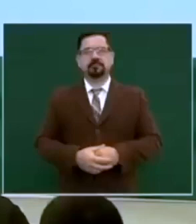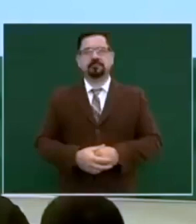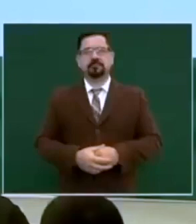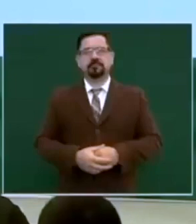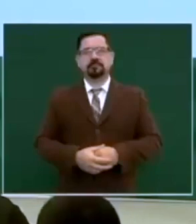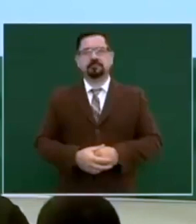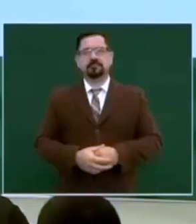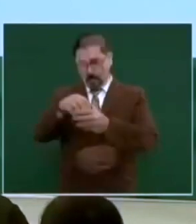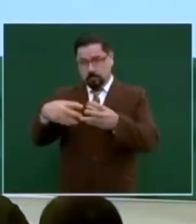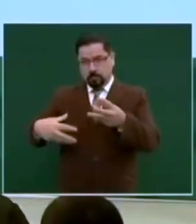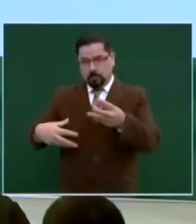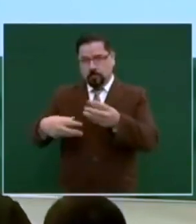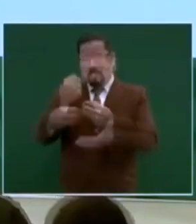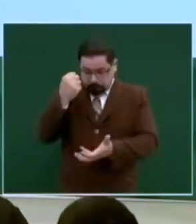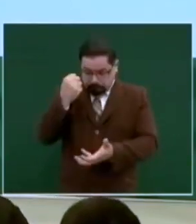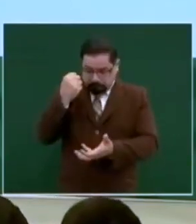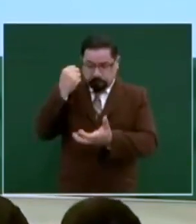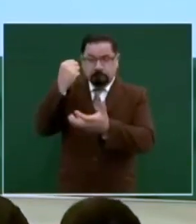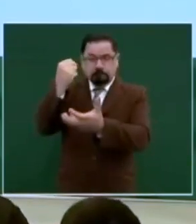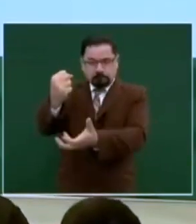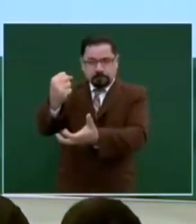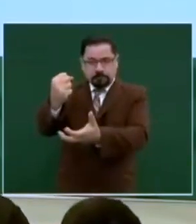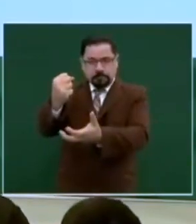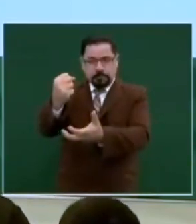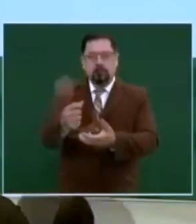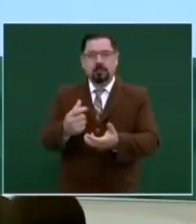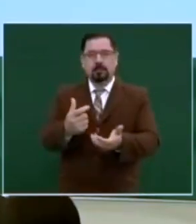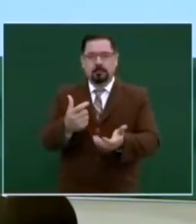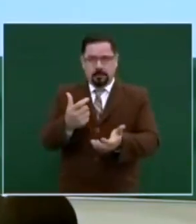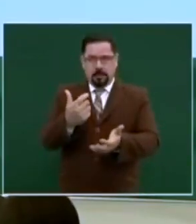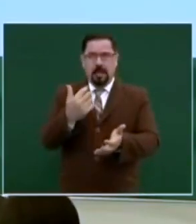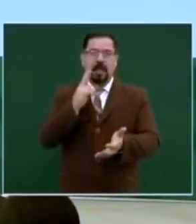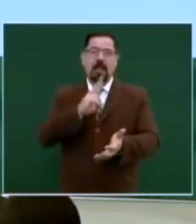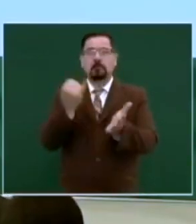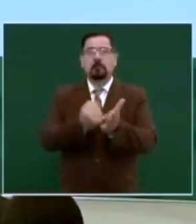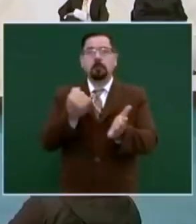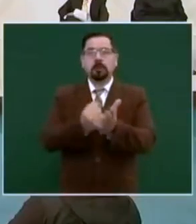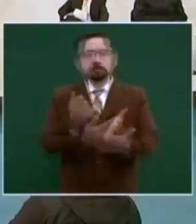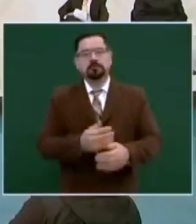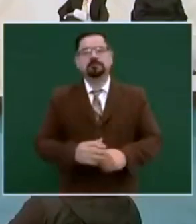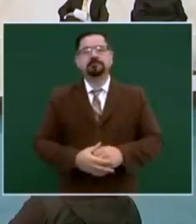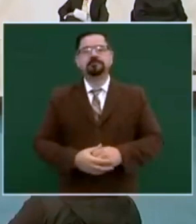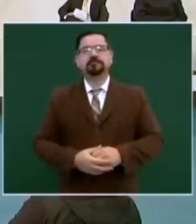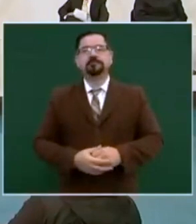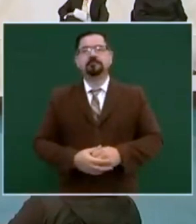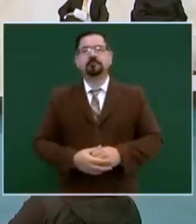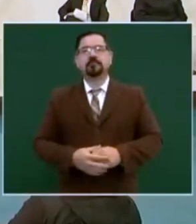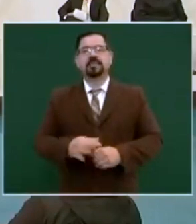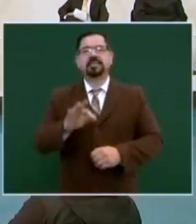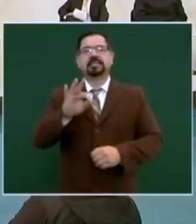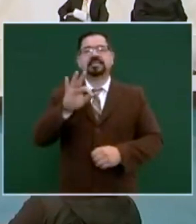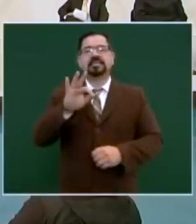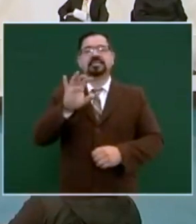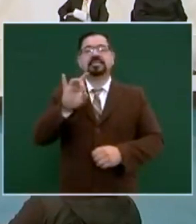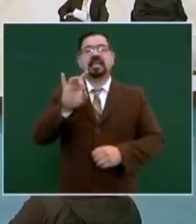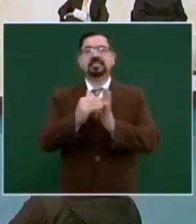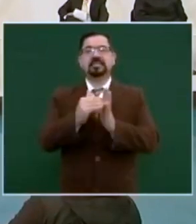revelaciones que se hicieron de la casa allá en Houston, en la que pues aparentemente estaba viviendo su hijo.